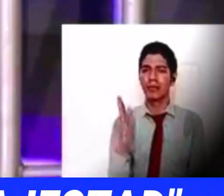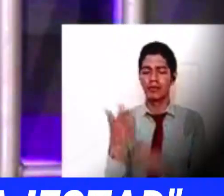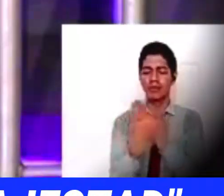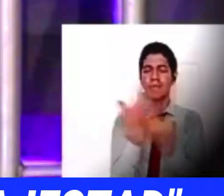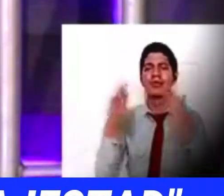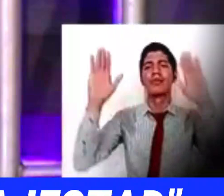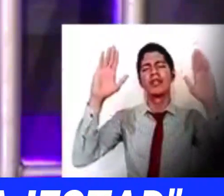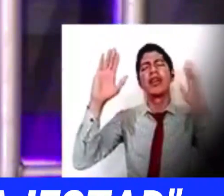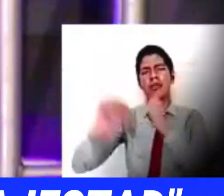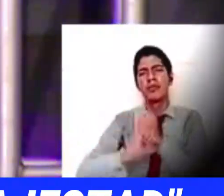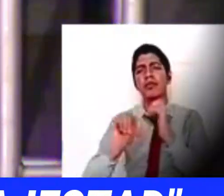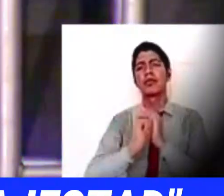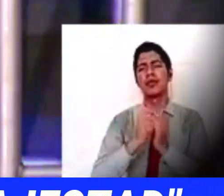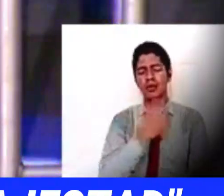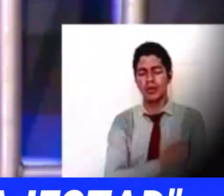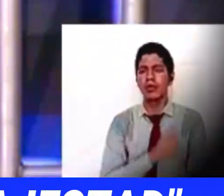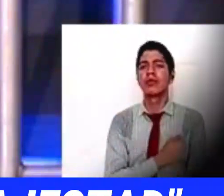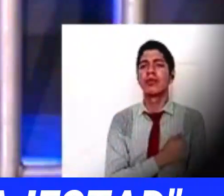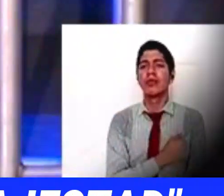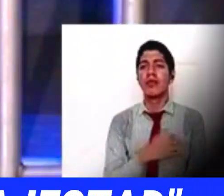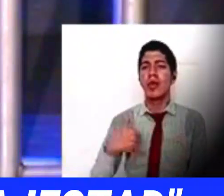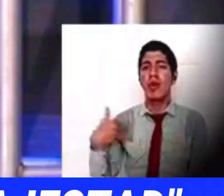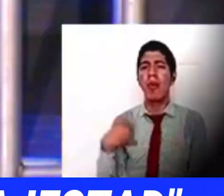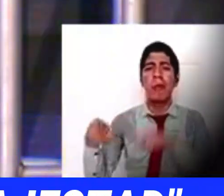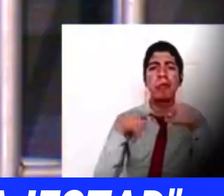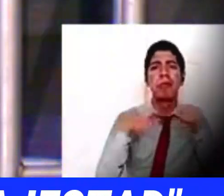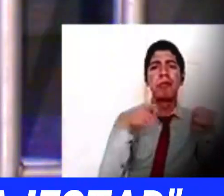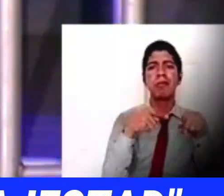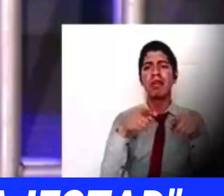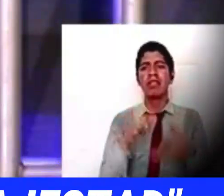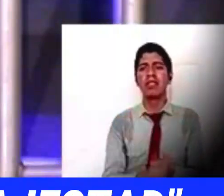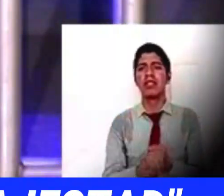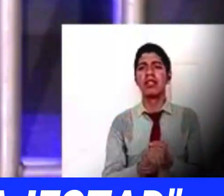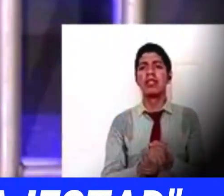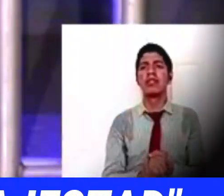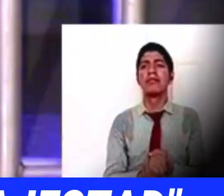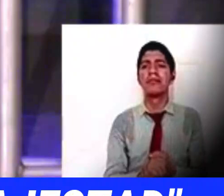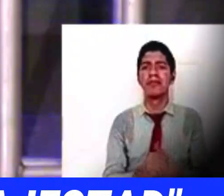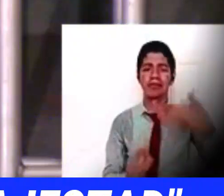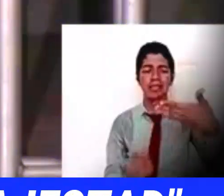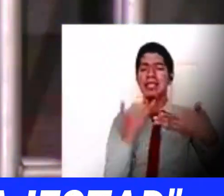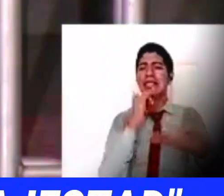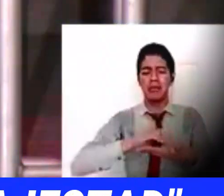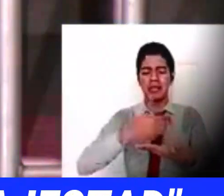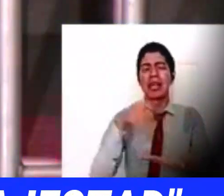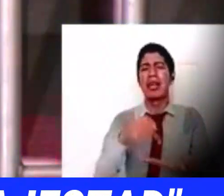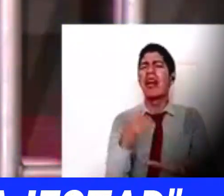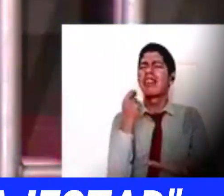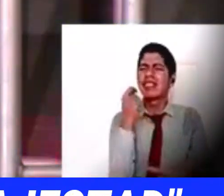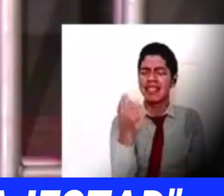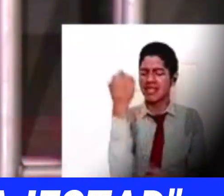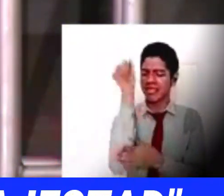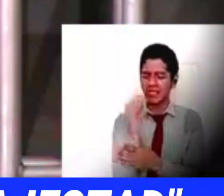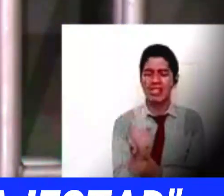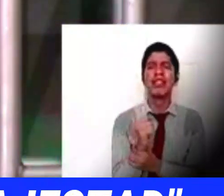orar, porque muchos muchachos están detrás de pantalla, están a punto de renunciar, están a punto de desmayar, están a punto de irse de Dios, pero